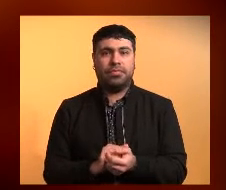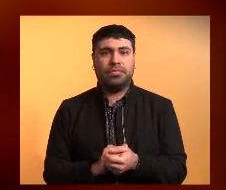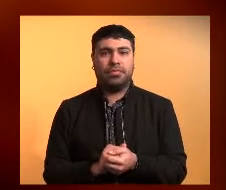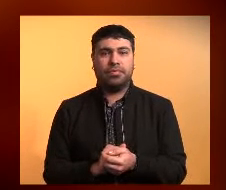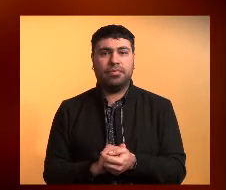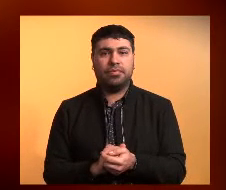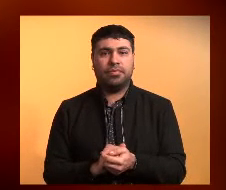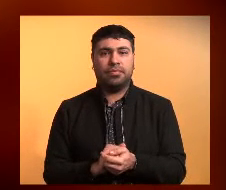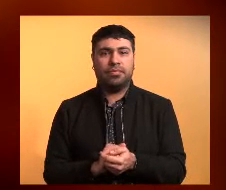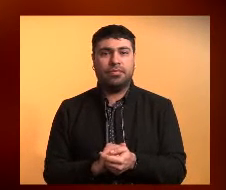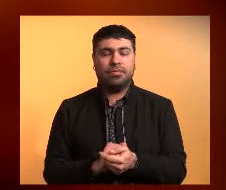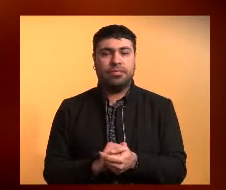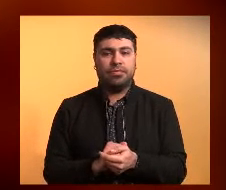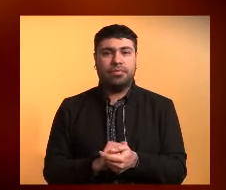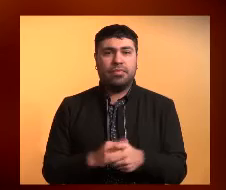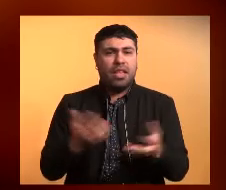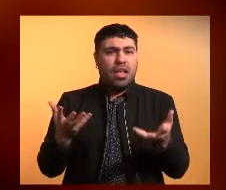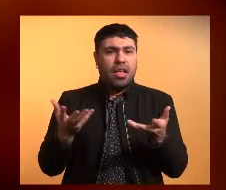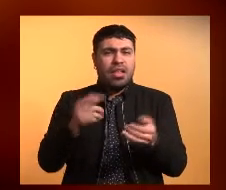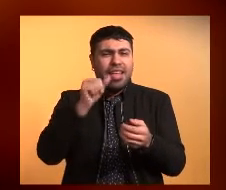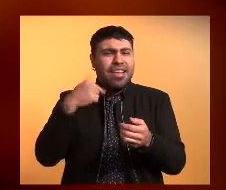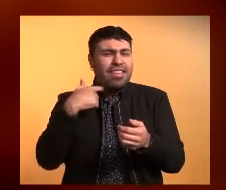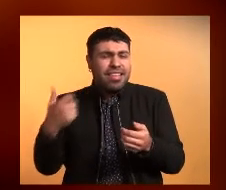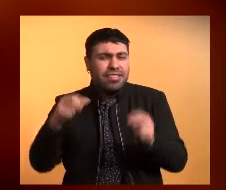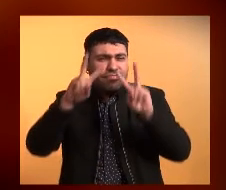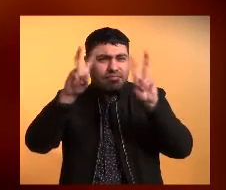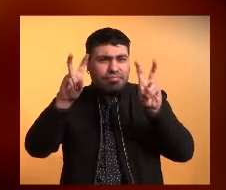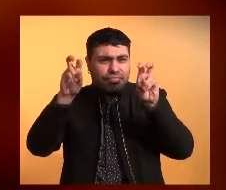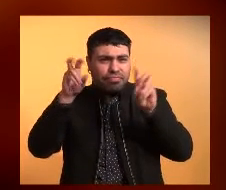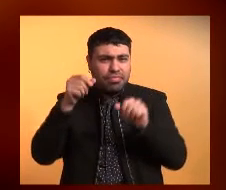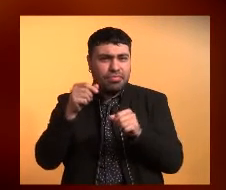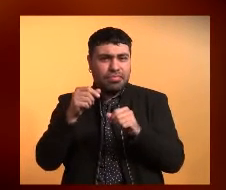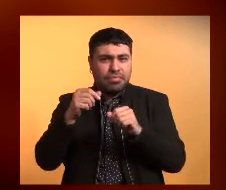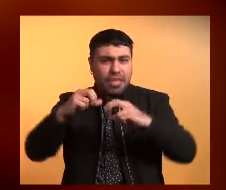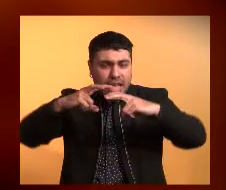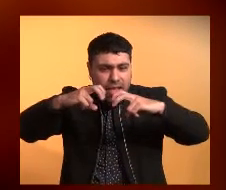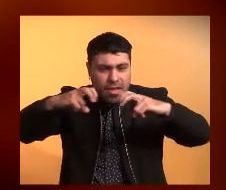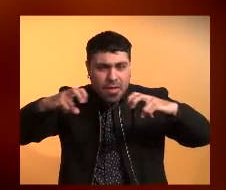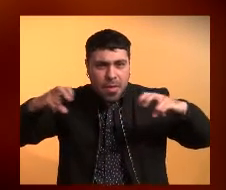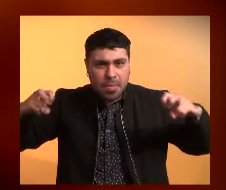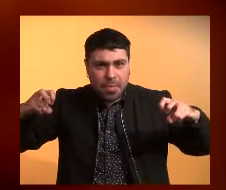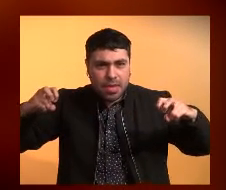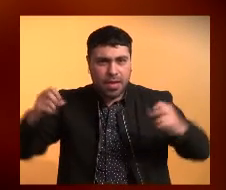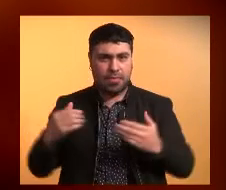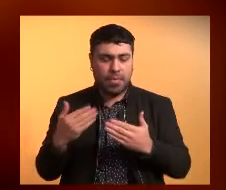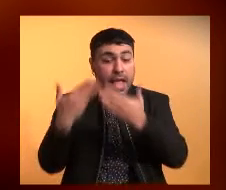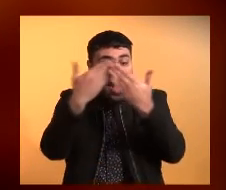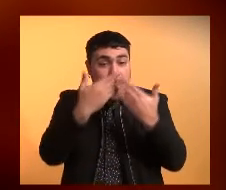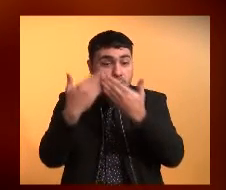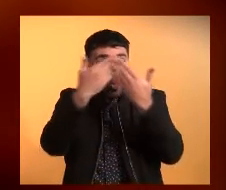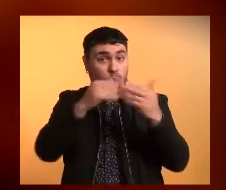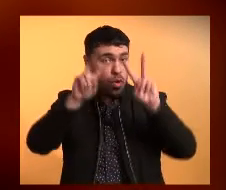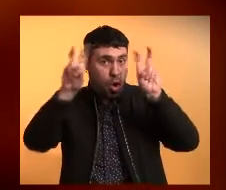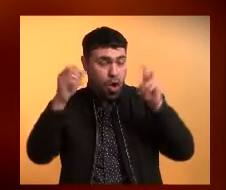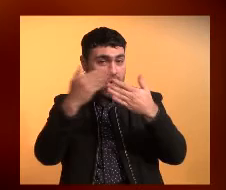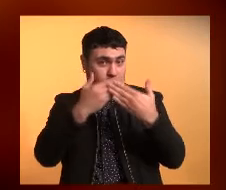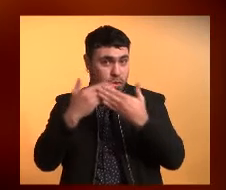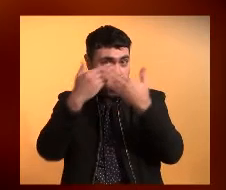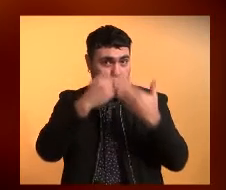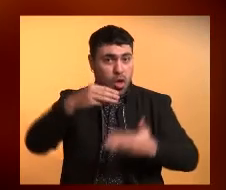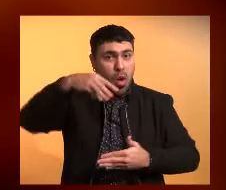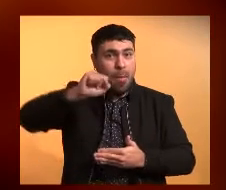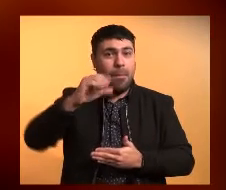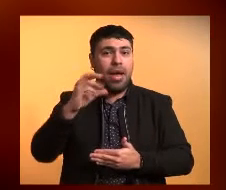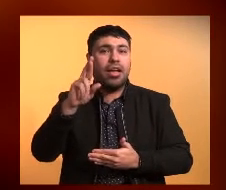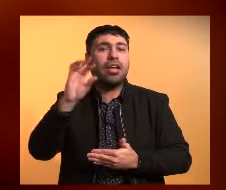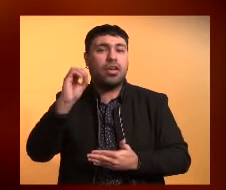subantárticos. Las líneas específicas de investigación del expositor se enfocan al estudio de la macroalga marina en aspectos como la ecología,